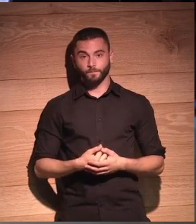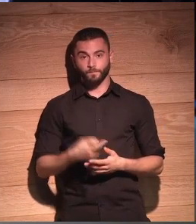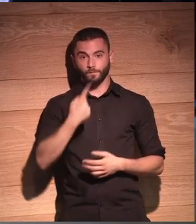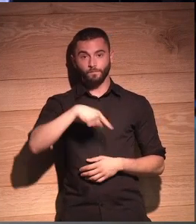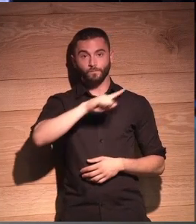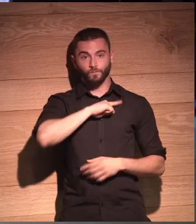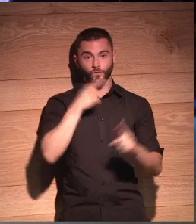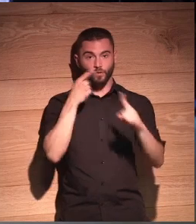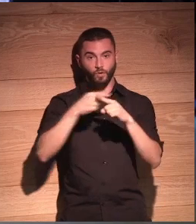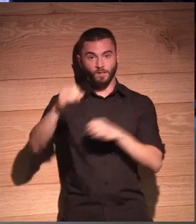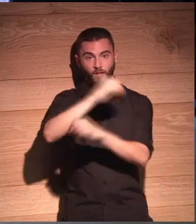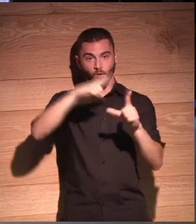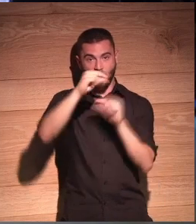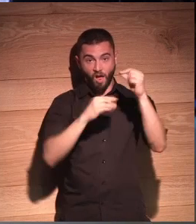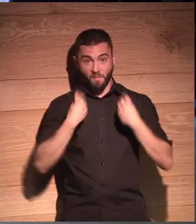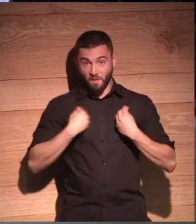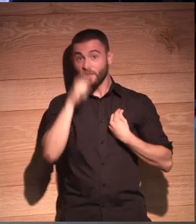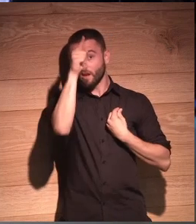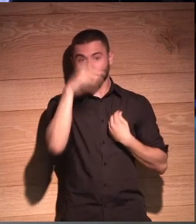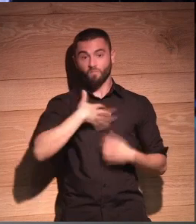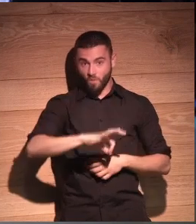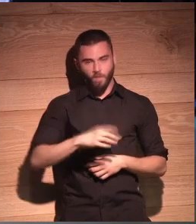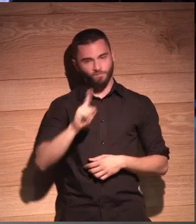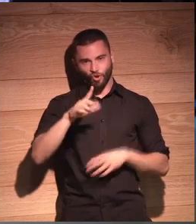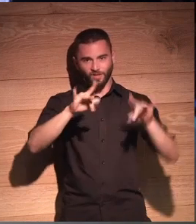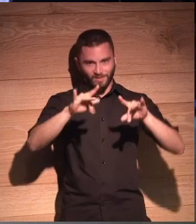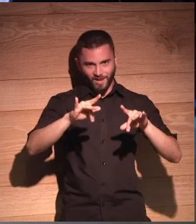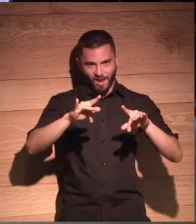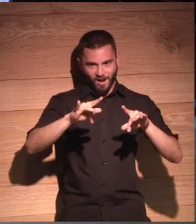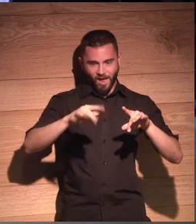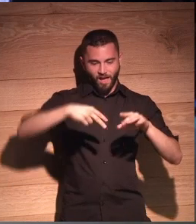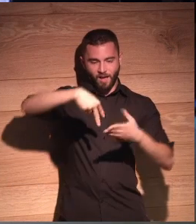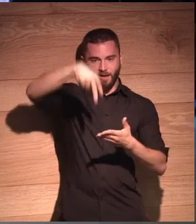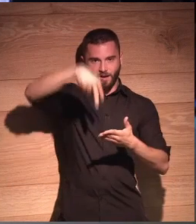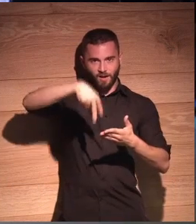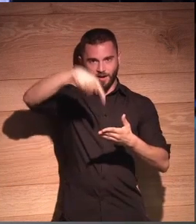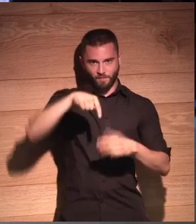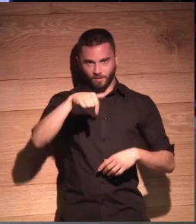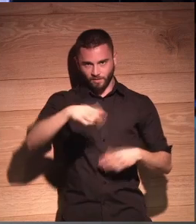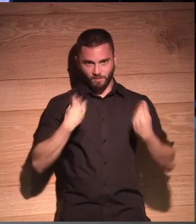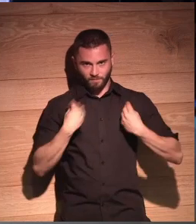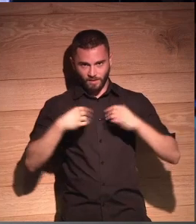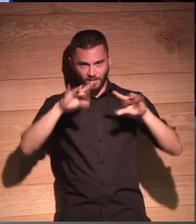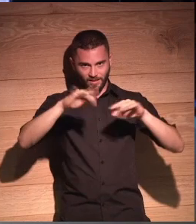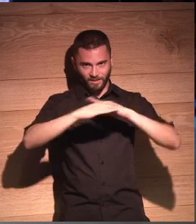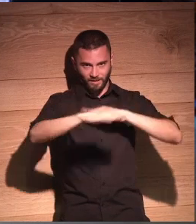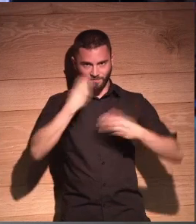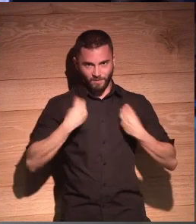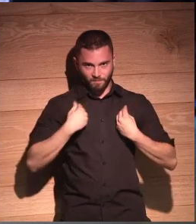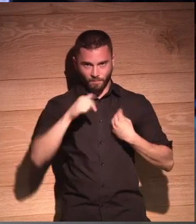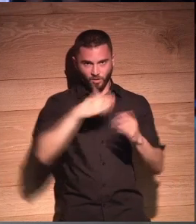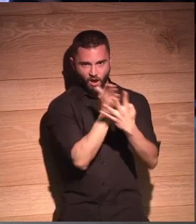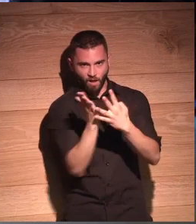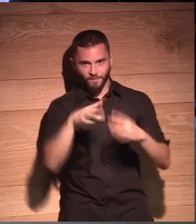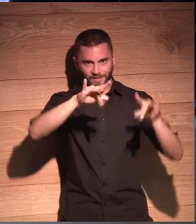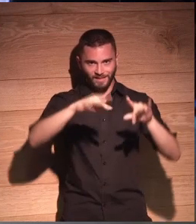hechos para vivir en el espacio, estamos hechos para vivir en la Tierra con una gravedad. Además somos criaturas terrestres. Dentro de las opciones que hay en la